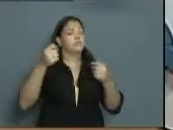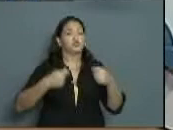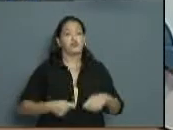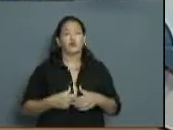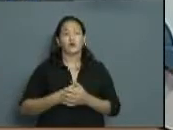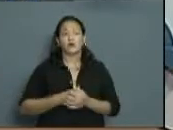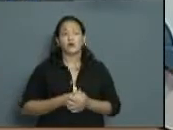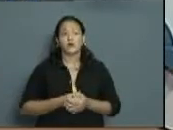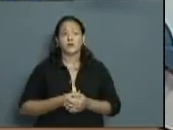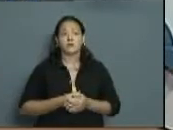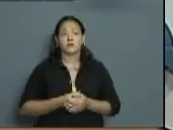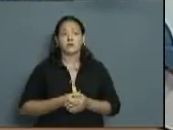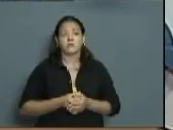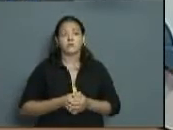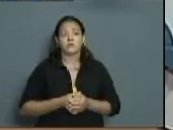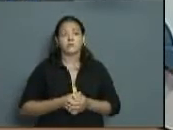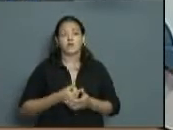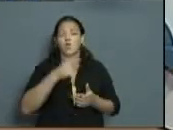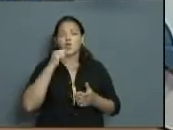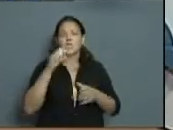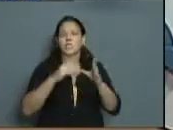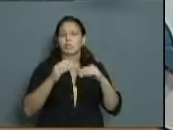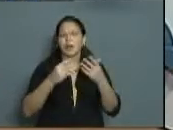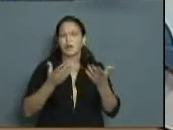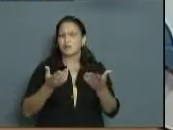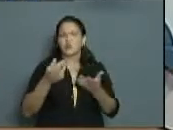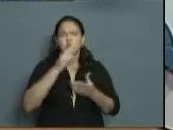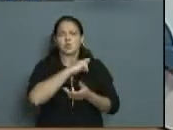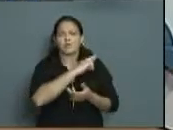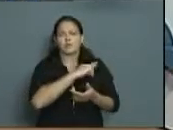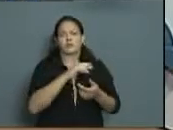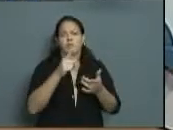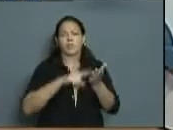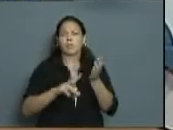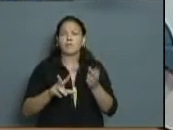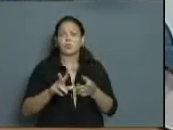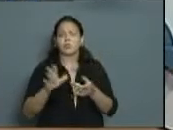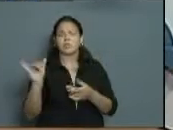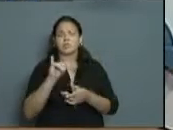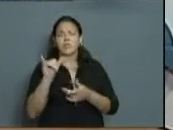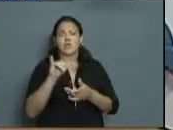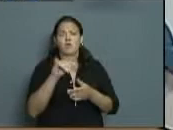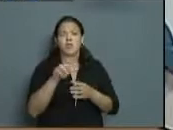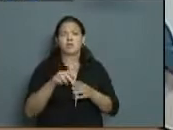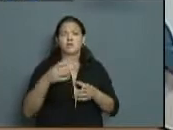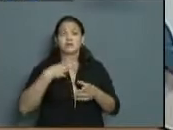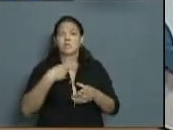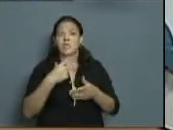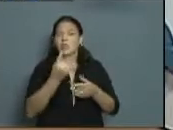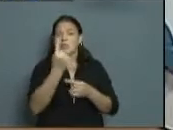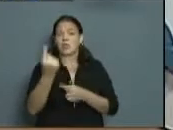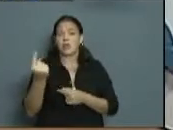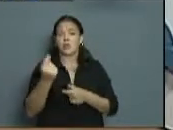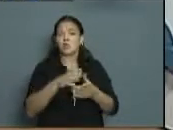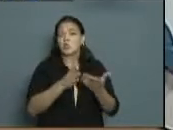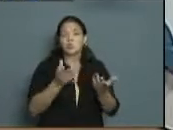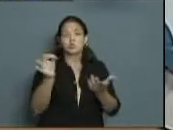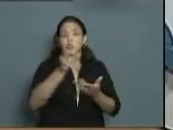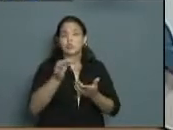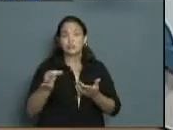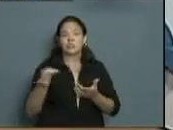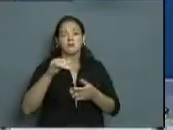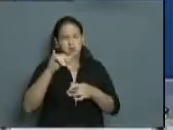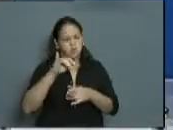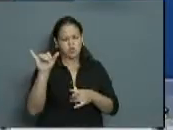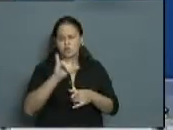del municipio capital, pero ahorita tuvimos la oportunidad de dialogar con los responsables en la provincia. En cuanto se tenga ya la vacuna en cada uno de los territorios, se va a arrancar en el